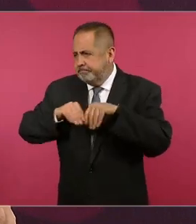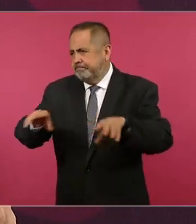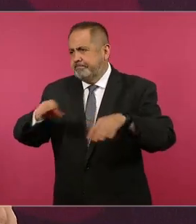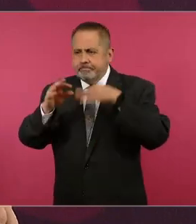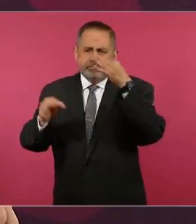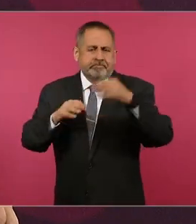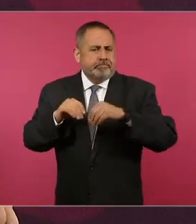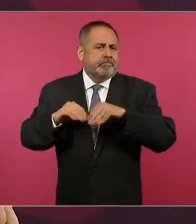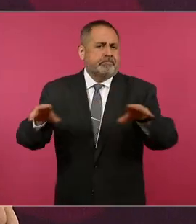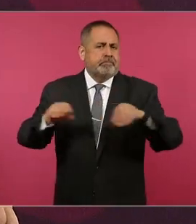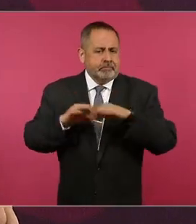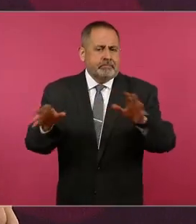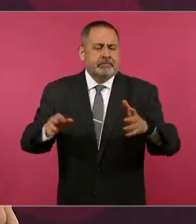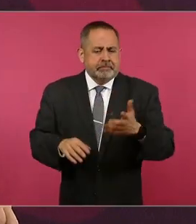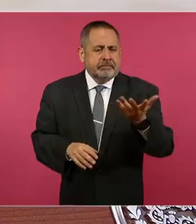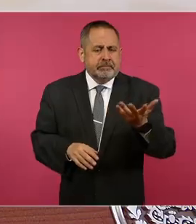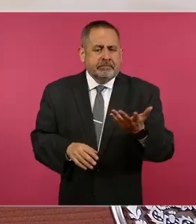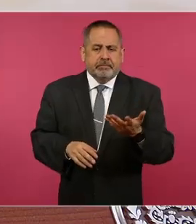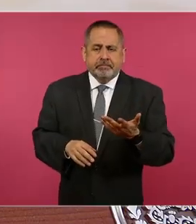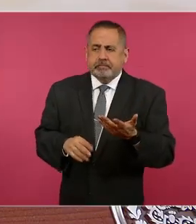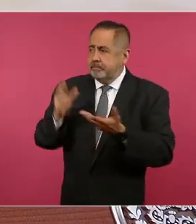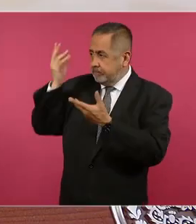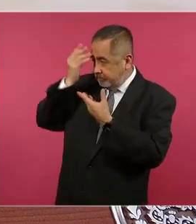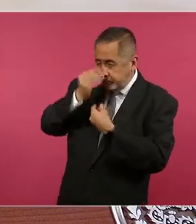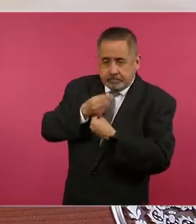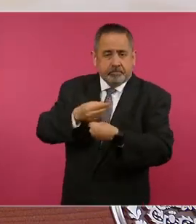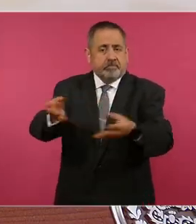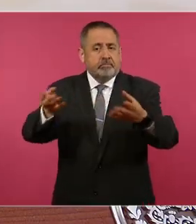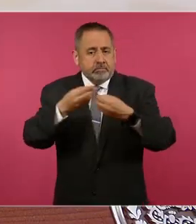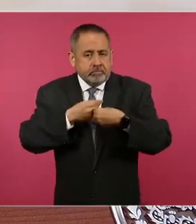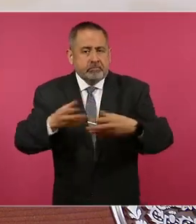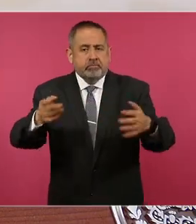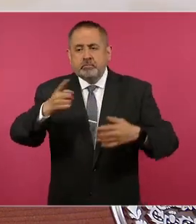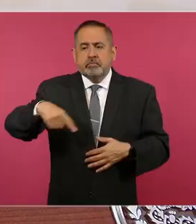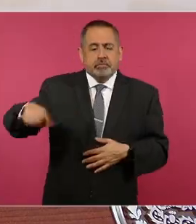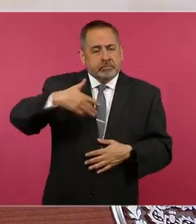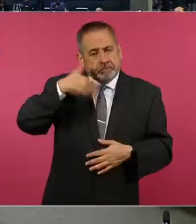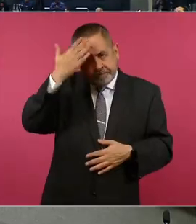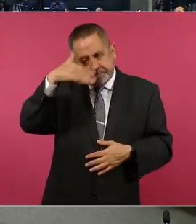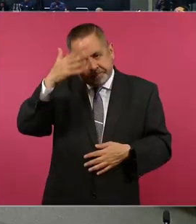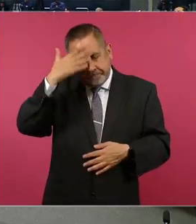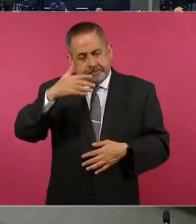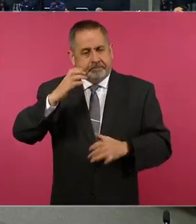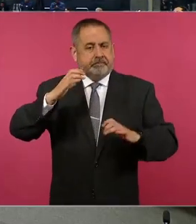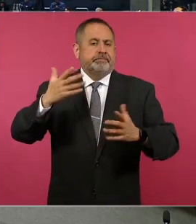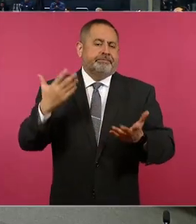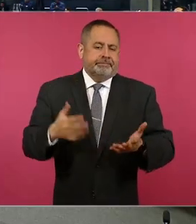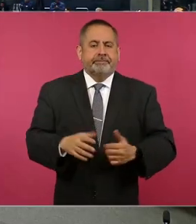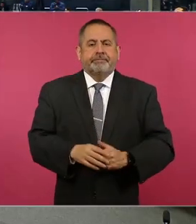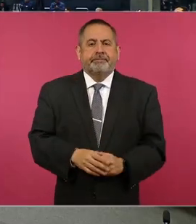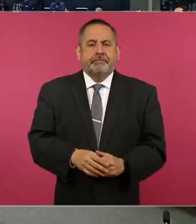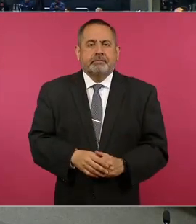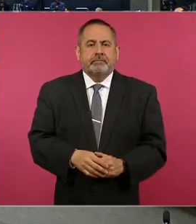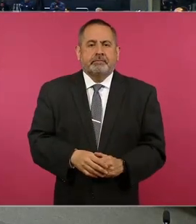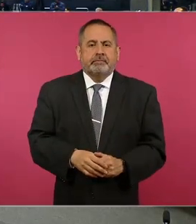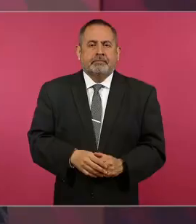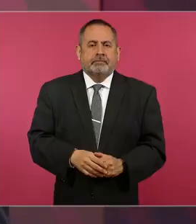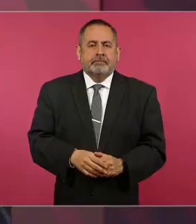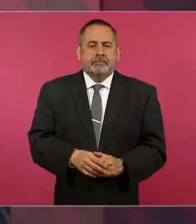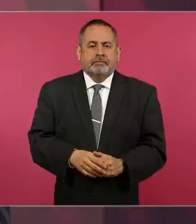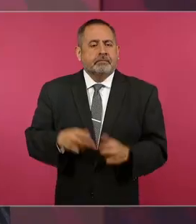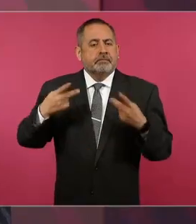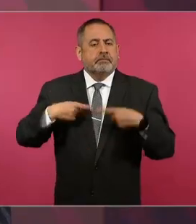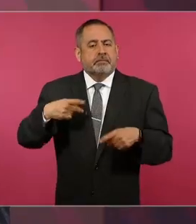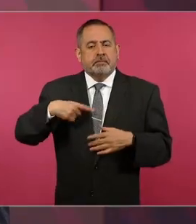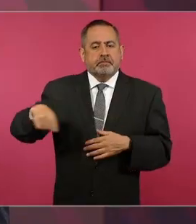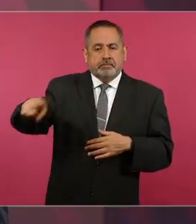a transmitir información a la gente y ya la